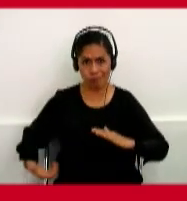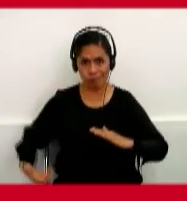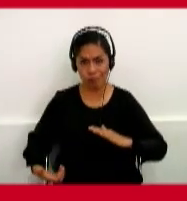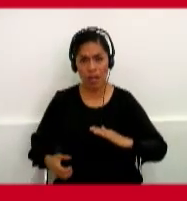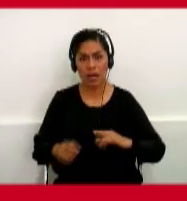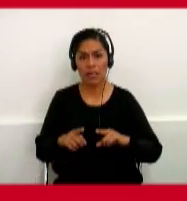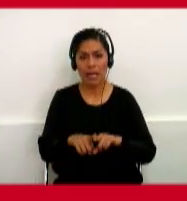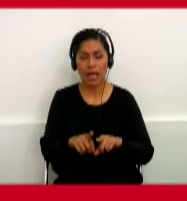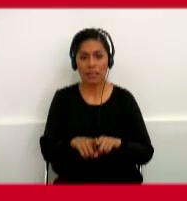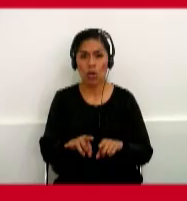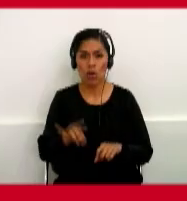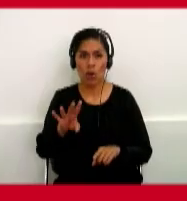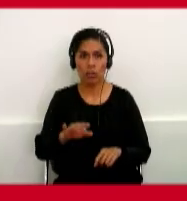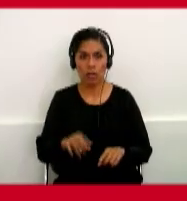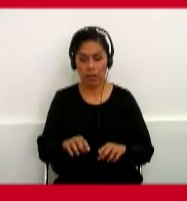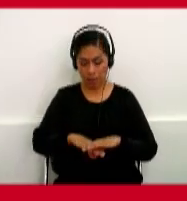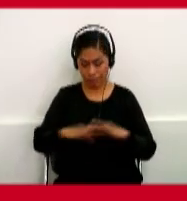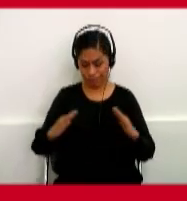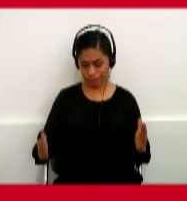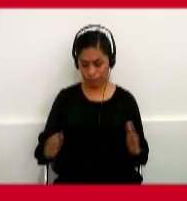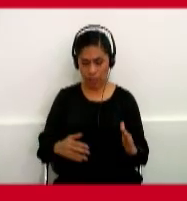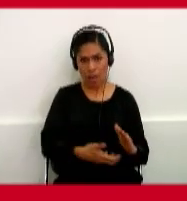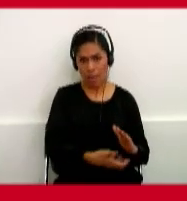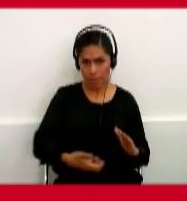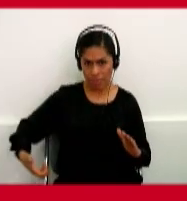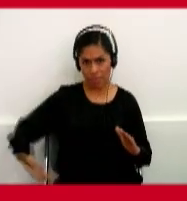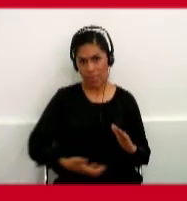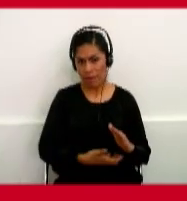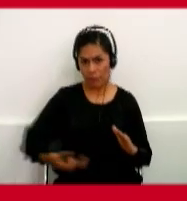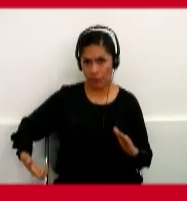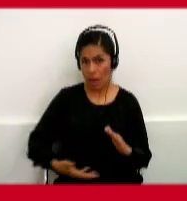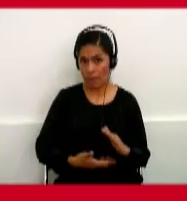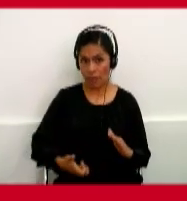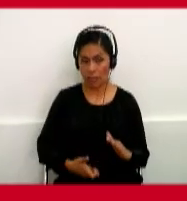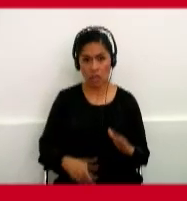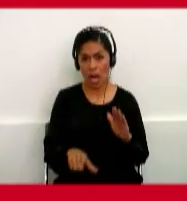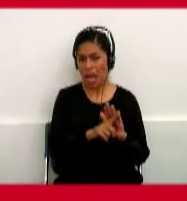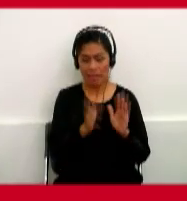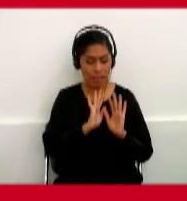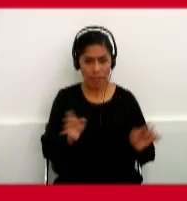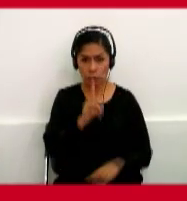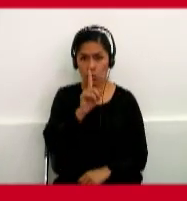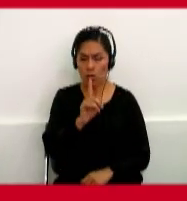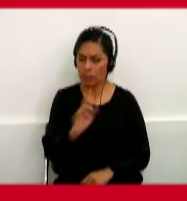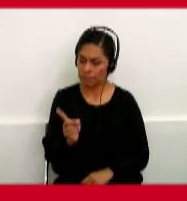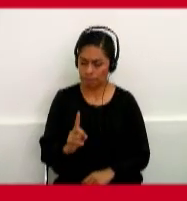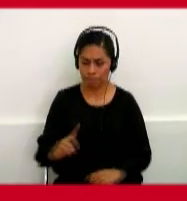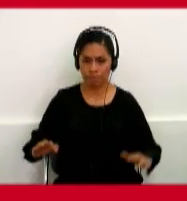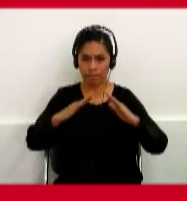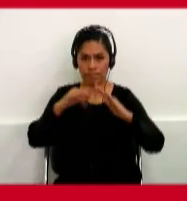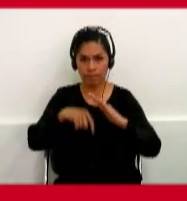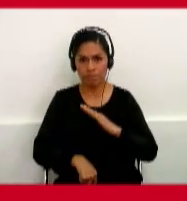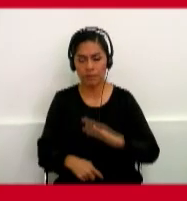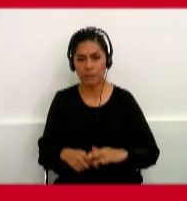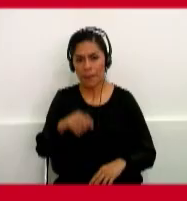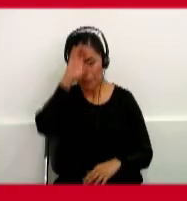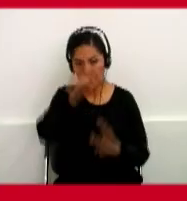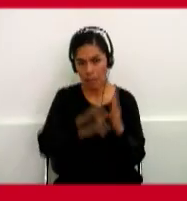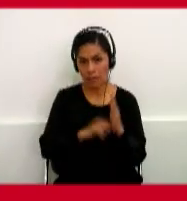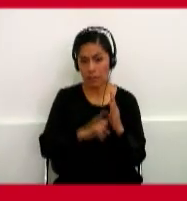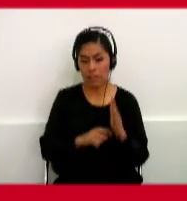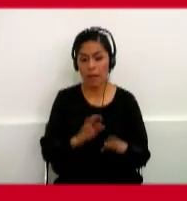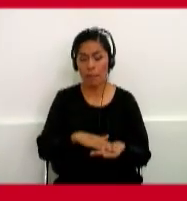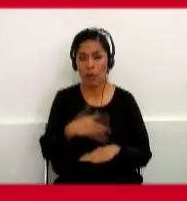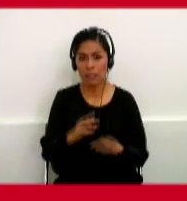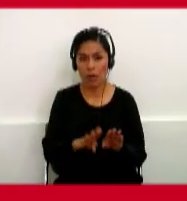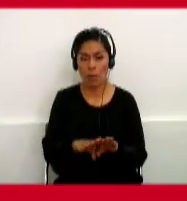sublevel caving. Entonces, esto no es una regla, esto es un ejercicio que se ha realizado para este tipo de yacimiento, pero que nos permite igual poder aperturar